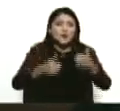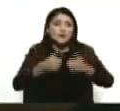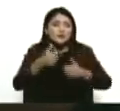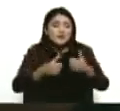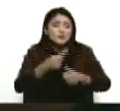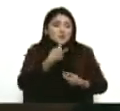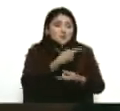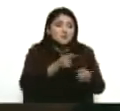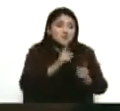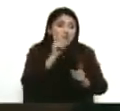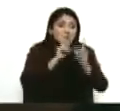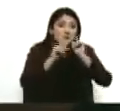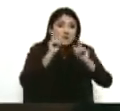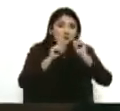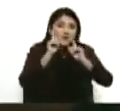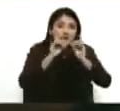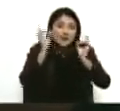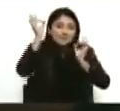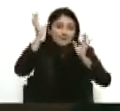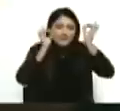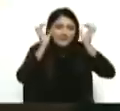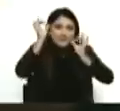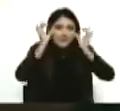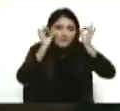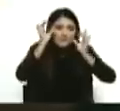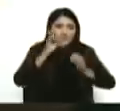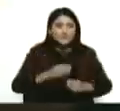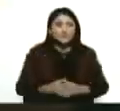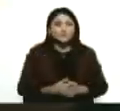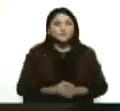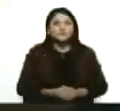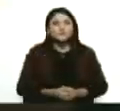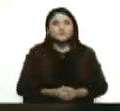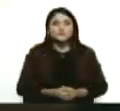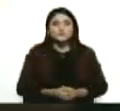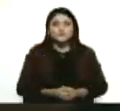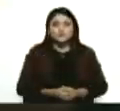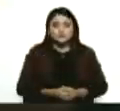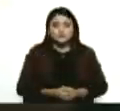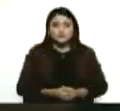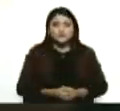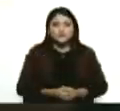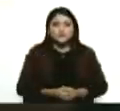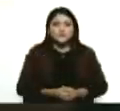precandidatas muy desesperados por su presencia fantasmática, que